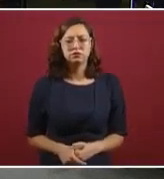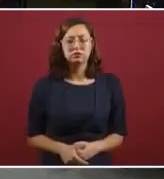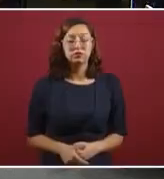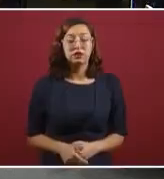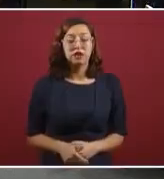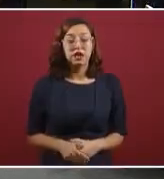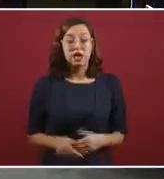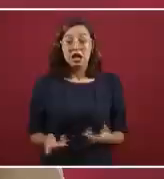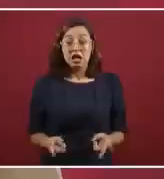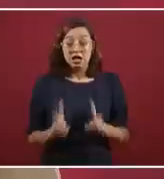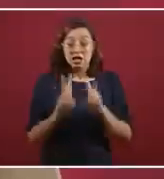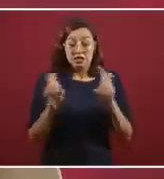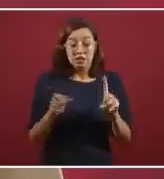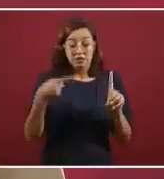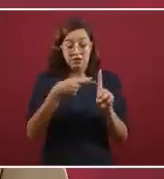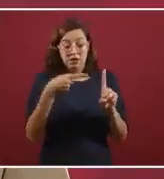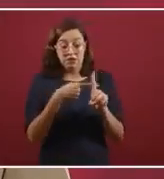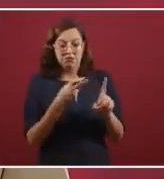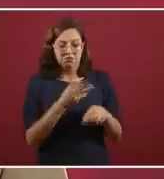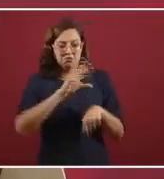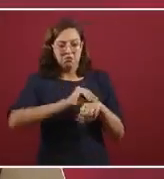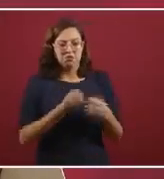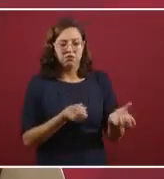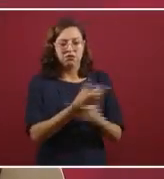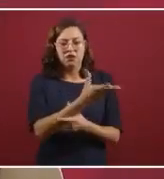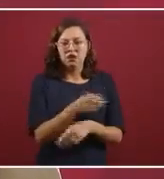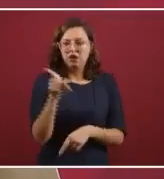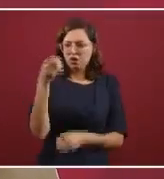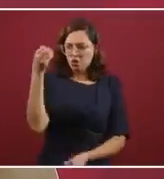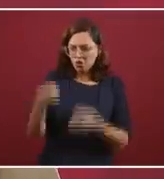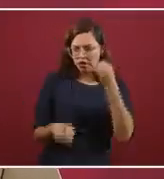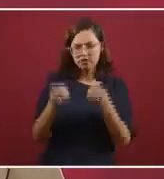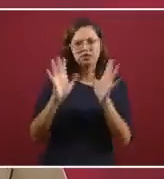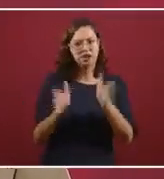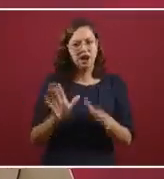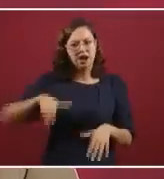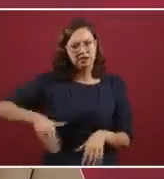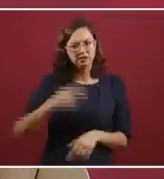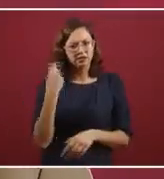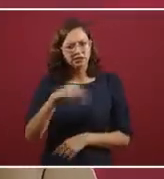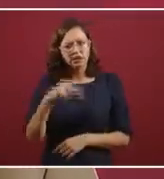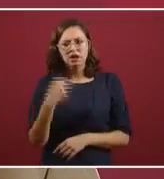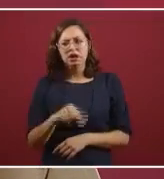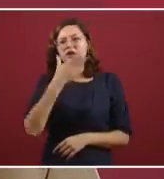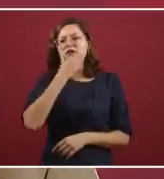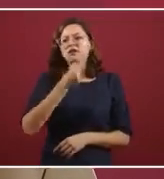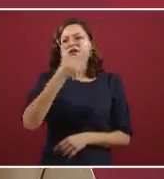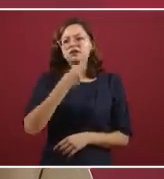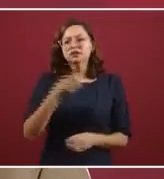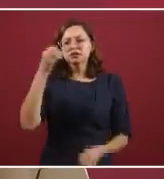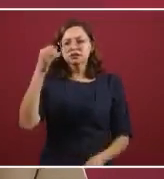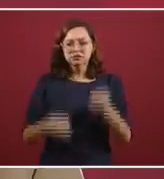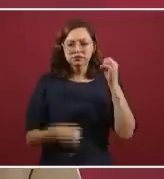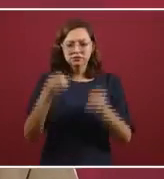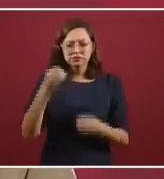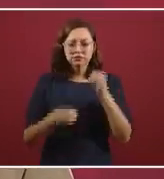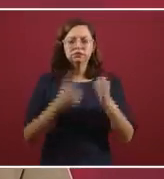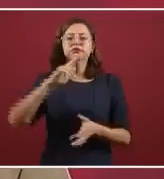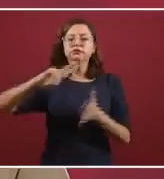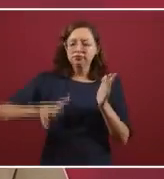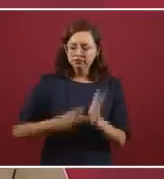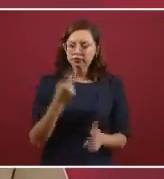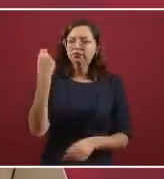liberación es un juez, y he dado su nombre, es el juez, déjenme decirlos para que no